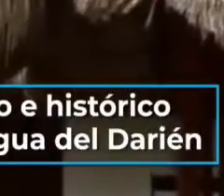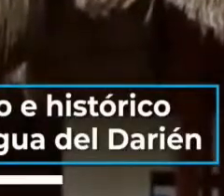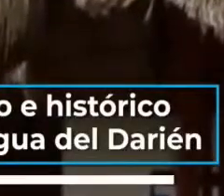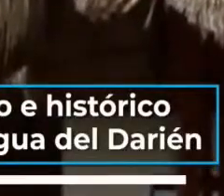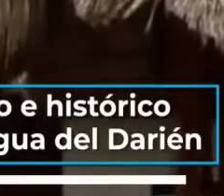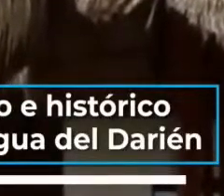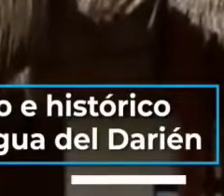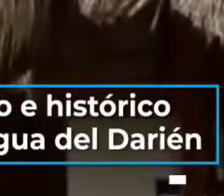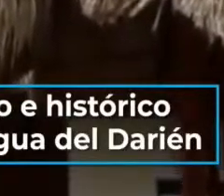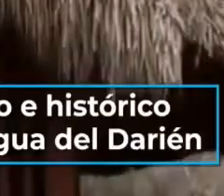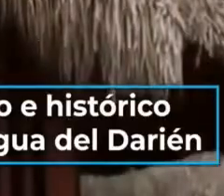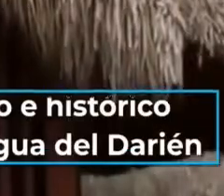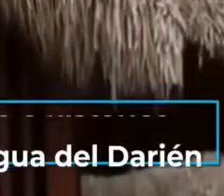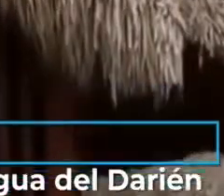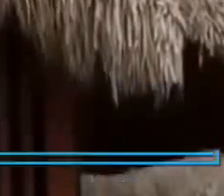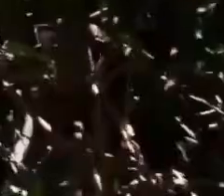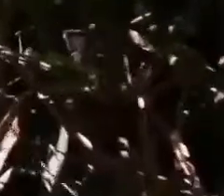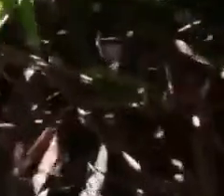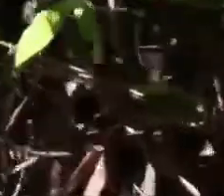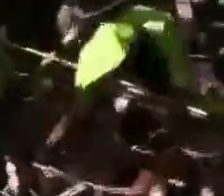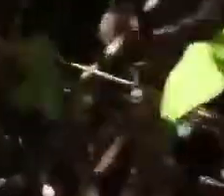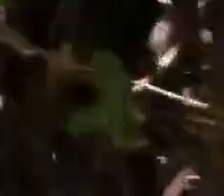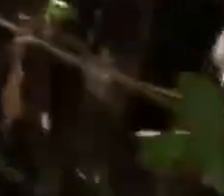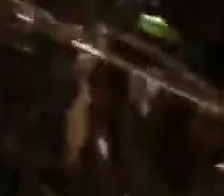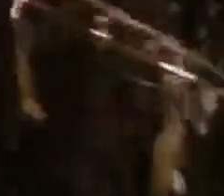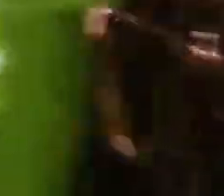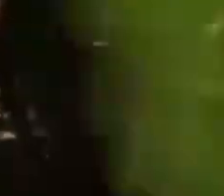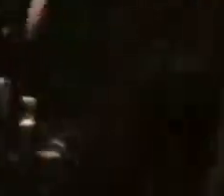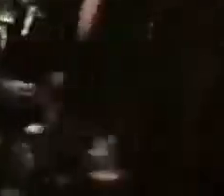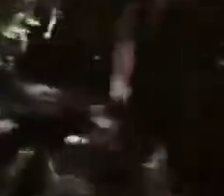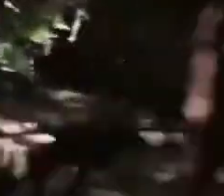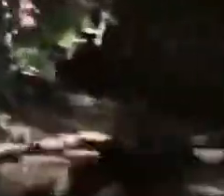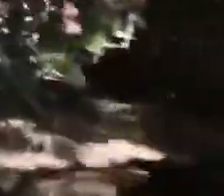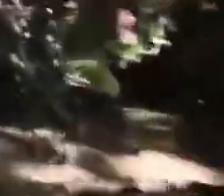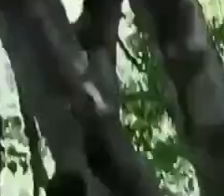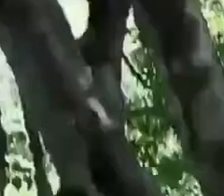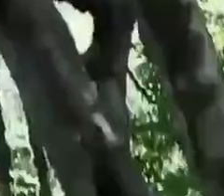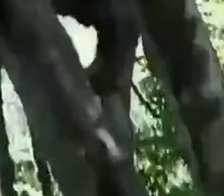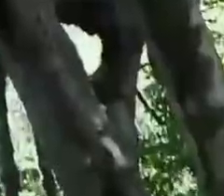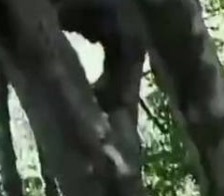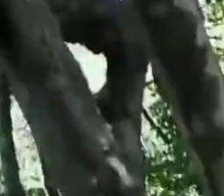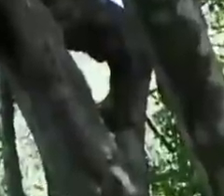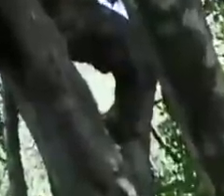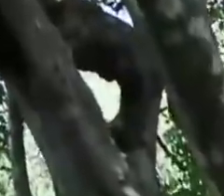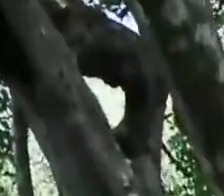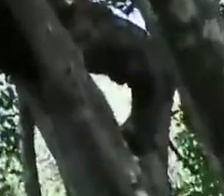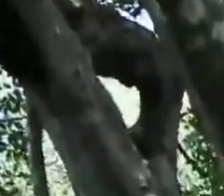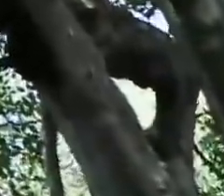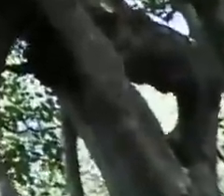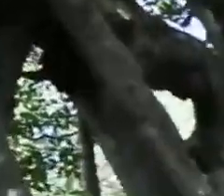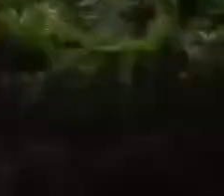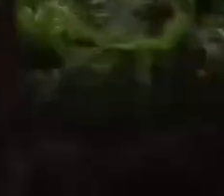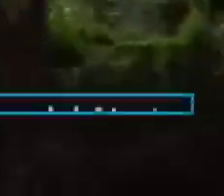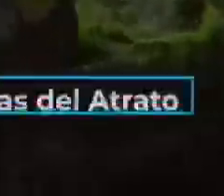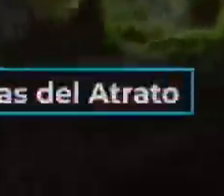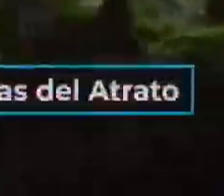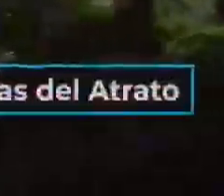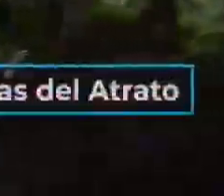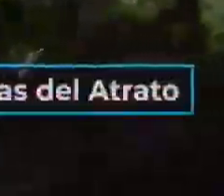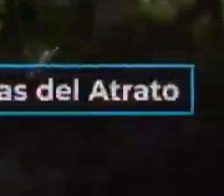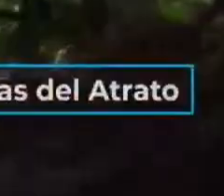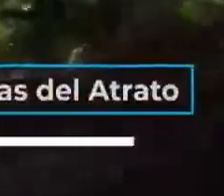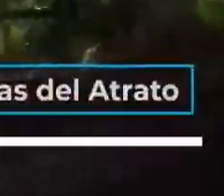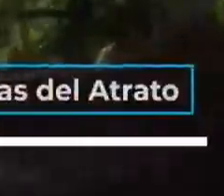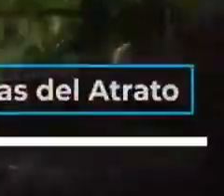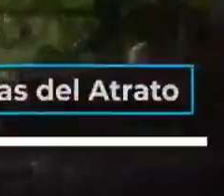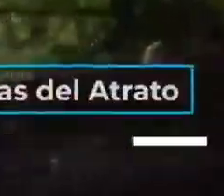Santa María de la Antigua del Darién. El Distrito Regional de Manejo Integrado Lago Azul, Los Manatíes y los